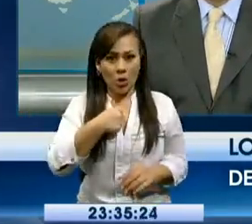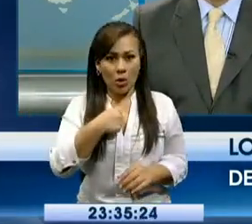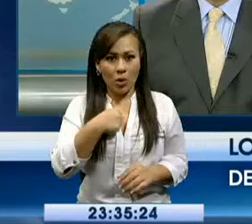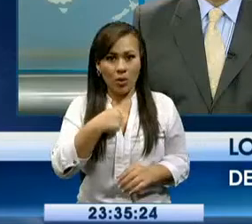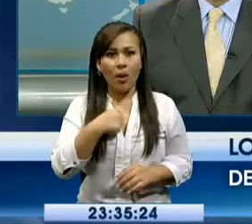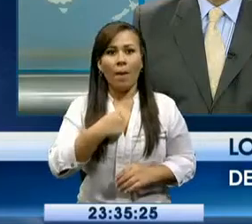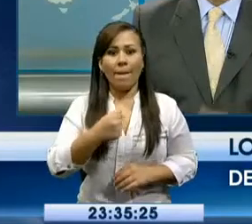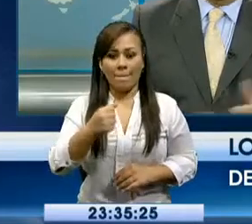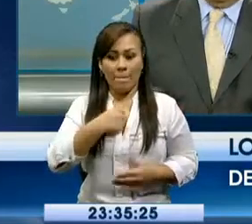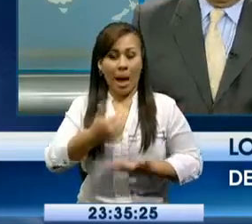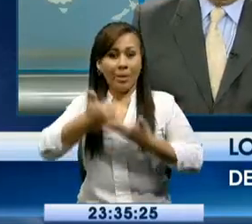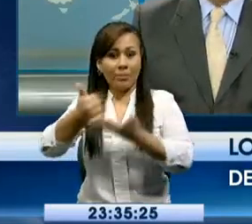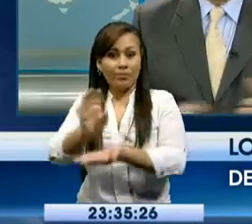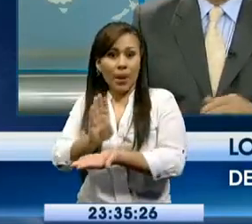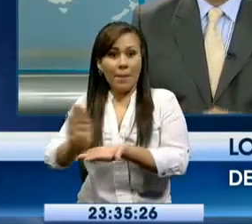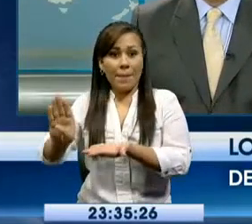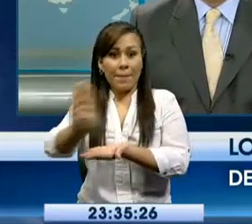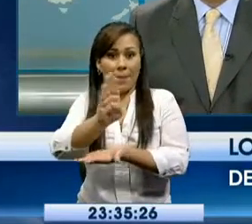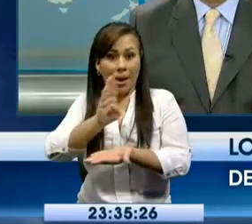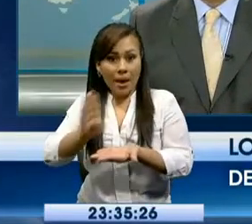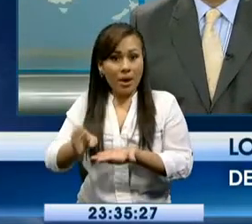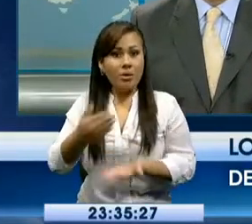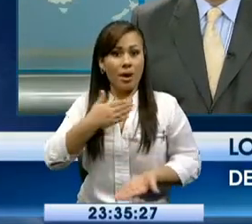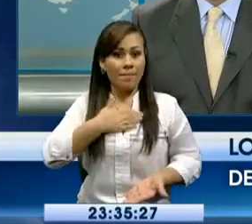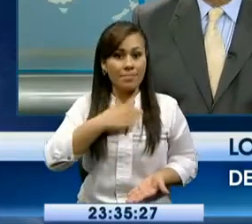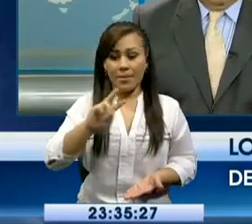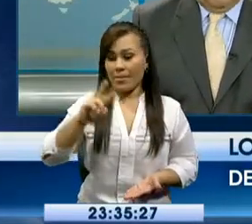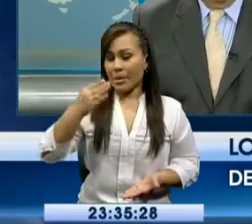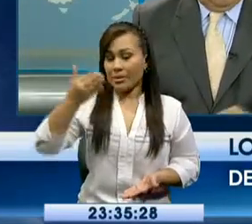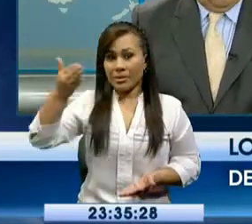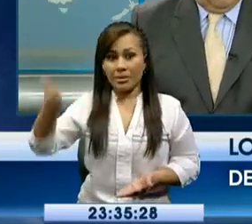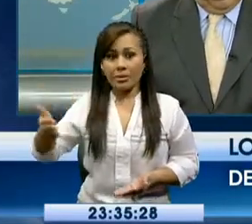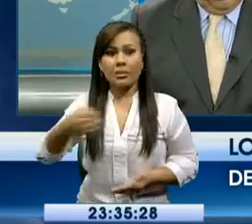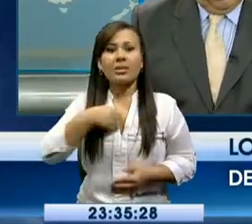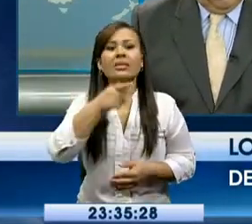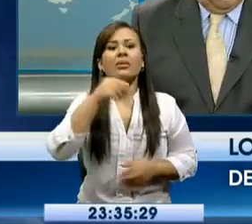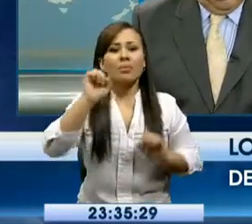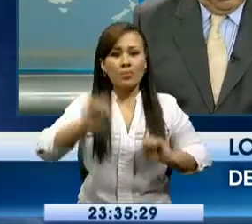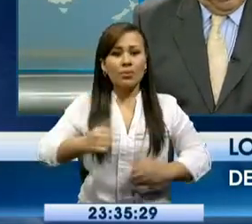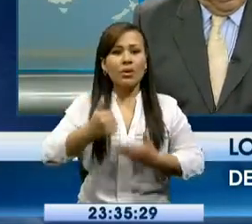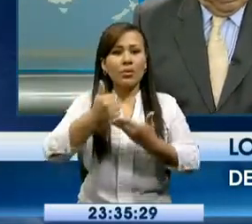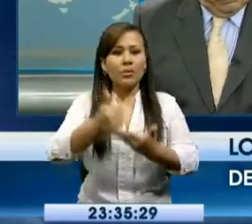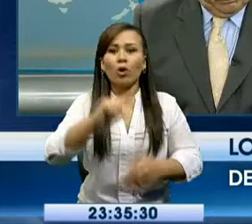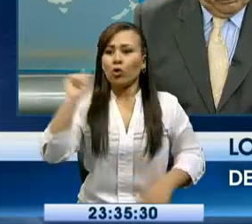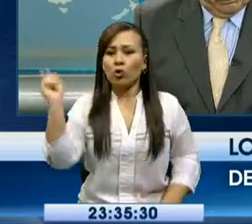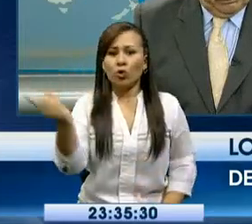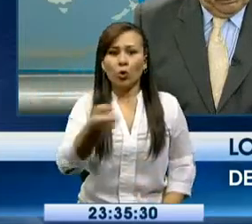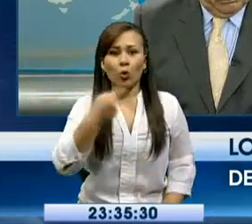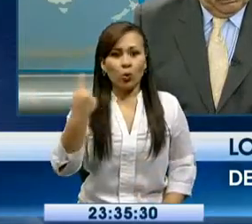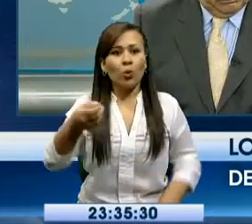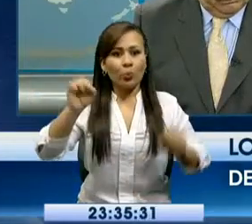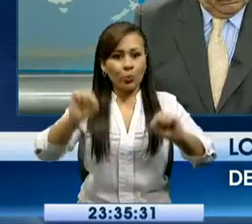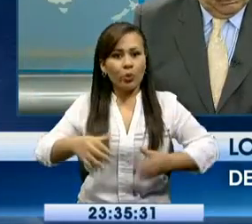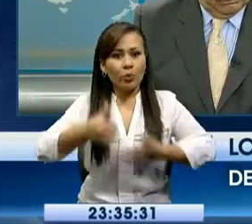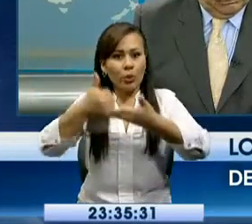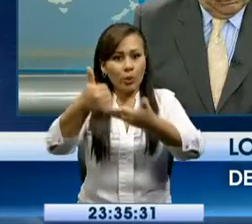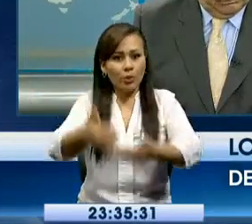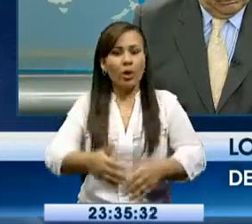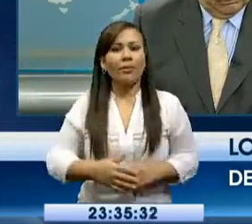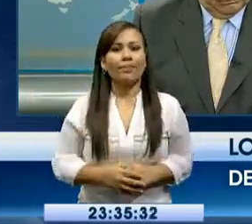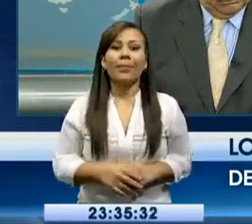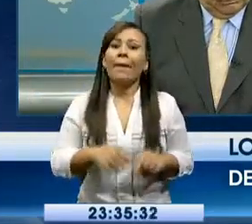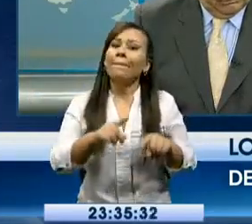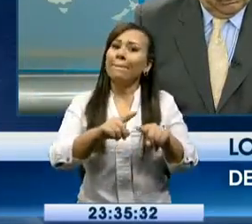con mi barrio, con, claro, mi amigo, con mi vecino, y obviamente ayudar. ¿Quién puede ayudar en esa condición? Todos. Todos, definitivamente.